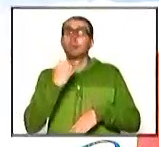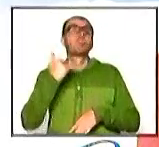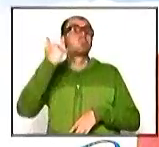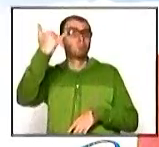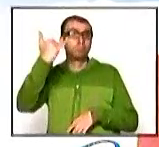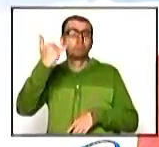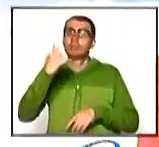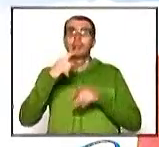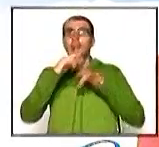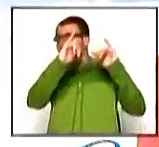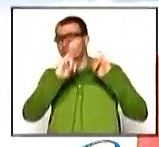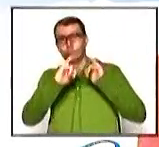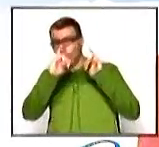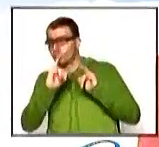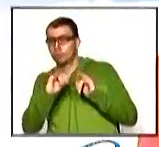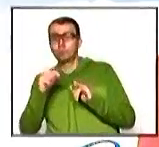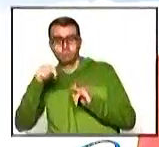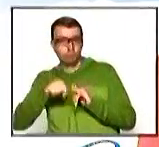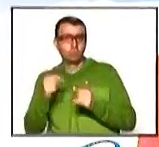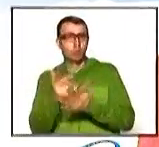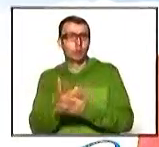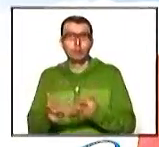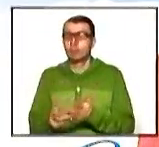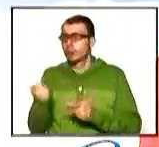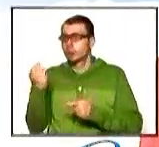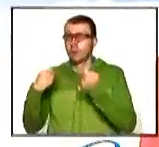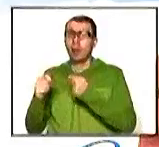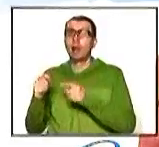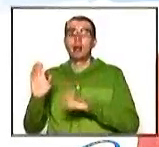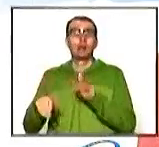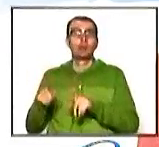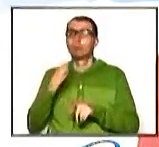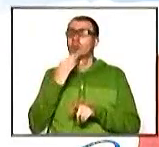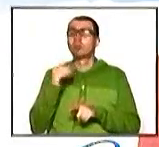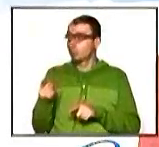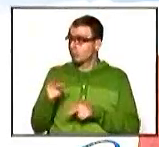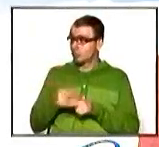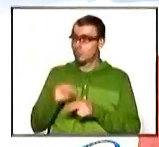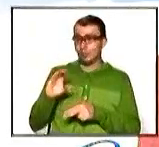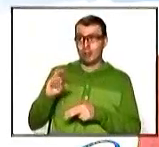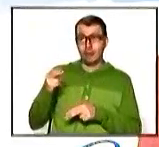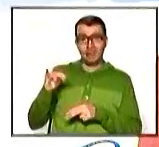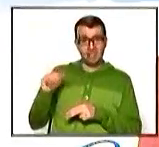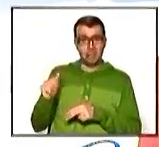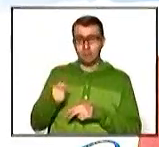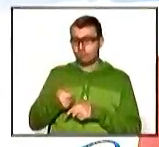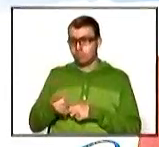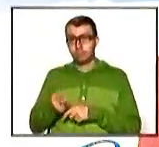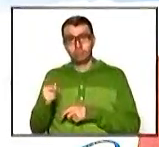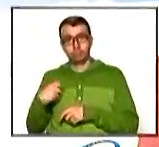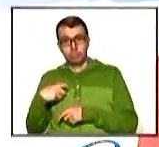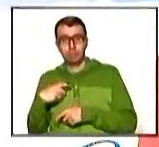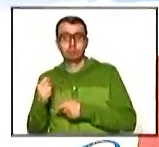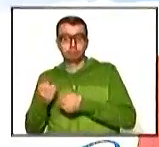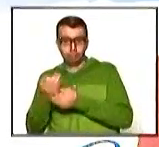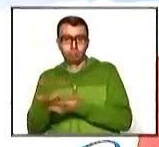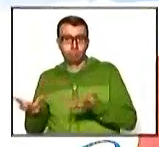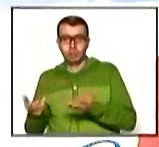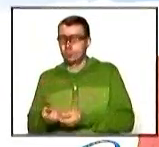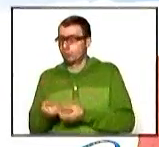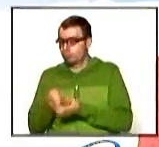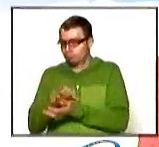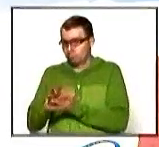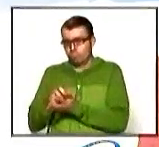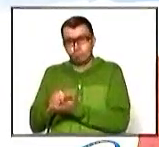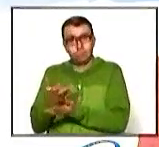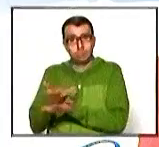lo que nosotros decimos. Existen productos importados, está la chía, usted acaba de llegar de California y está invadido en chía